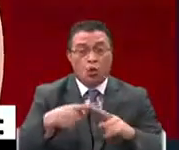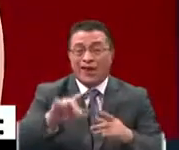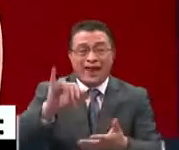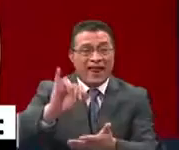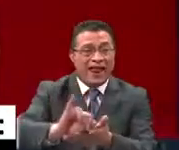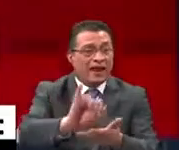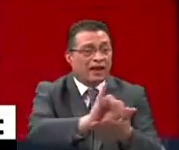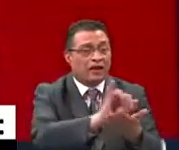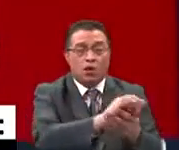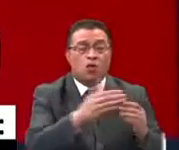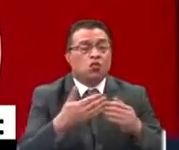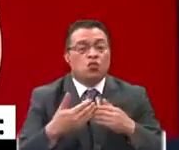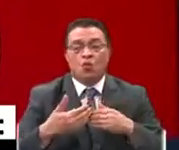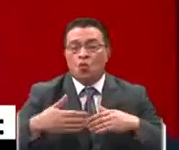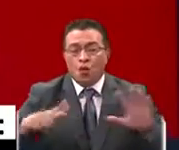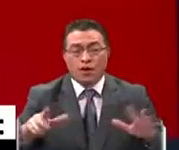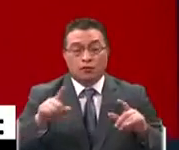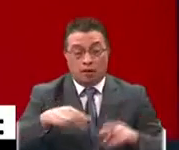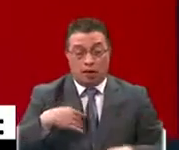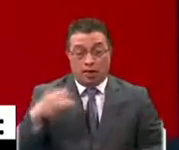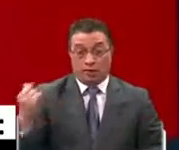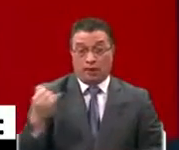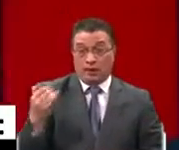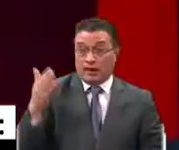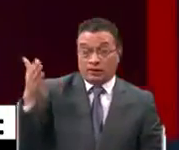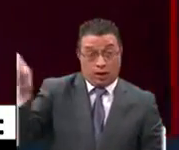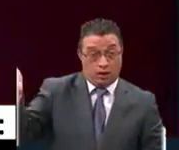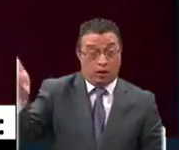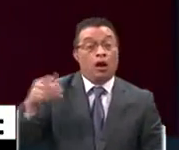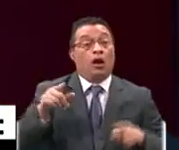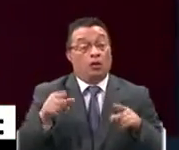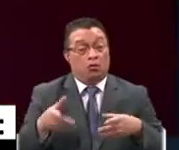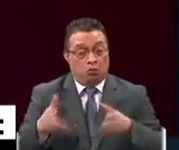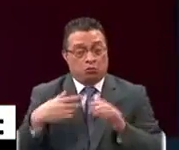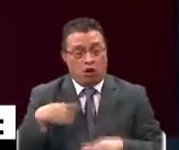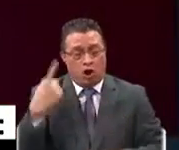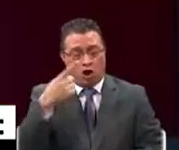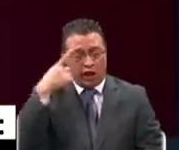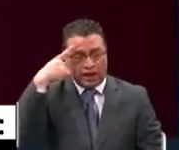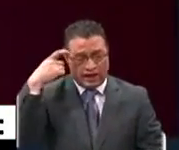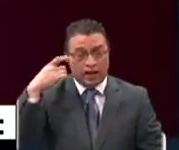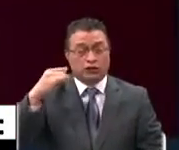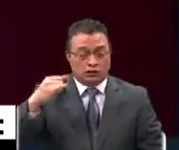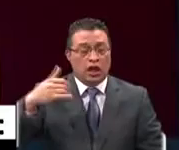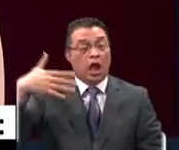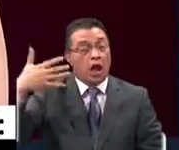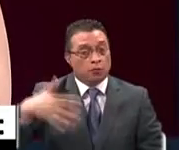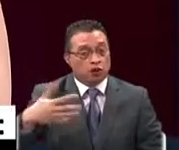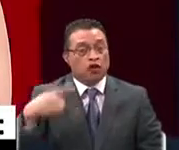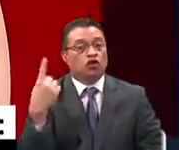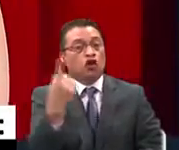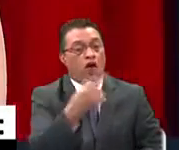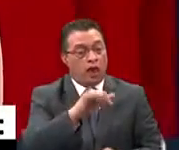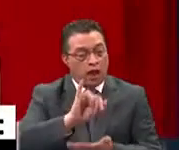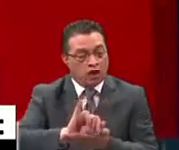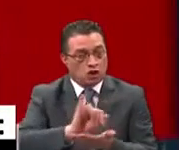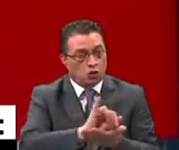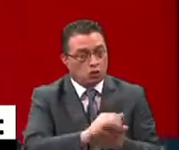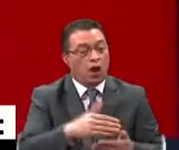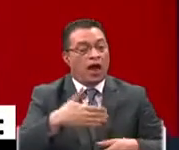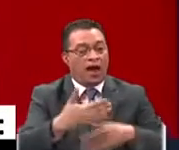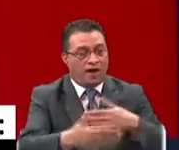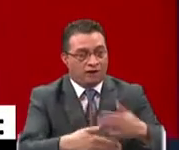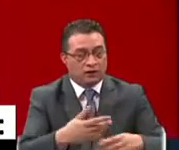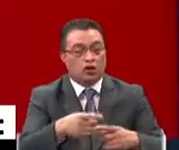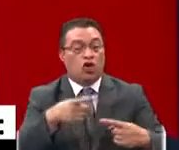es una institución autónoma, ¿no es cierto?, pero creemos que es fundamental que todas las instituciones avancen en el abordaje